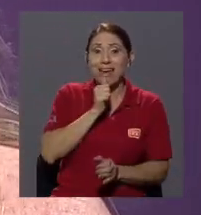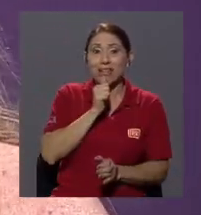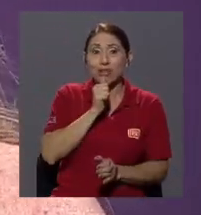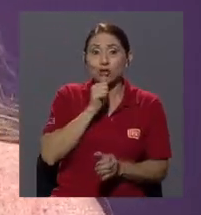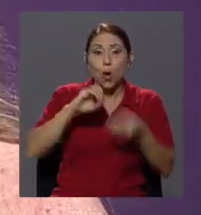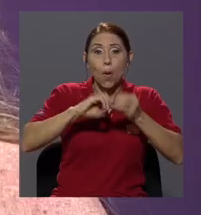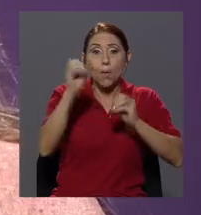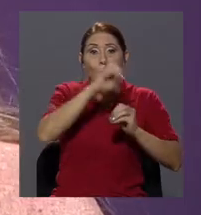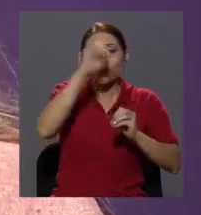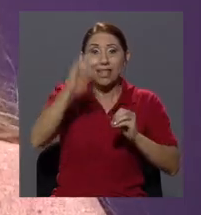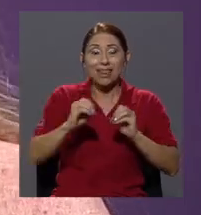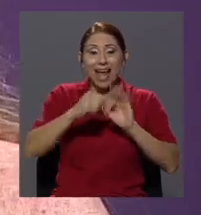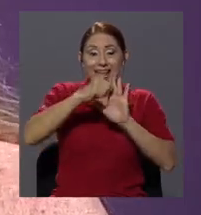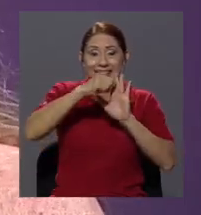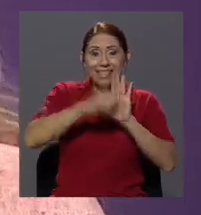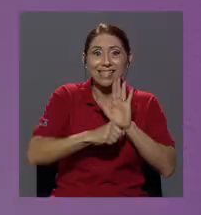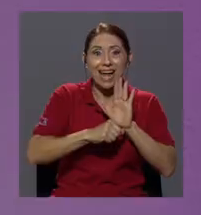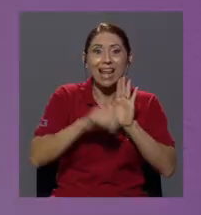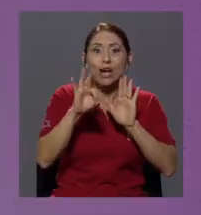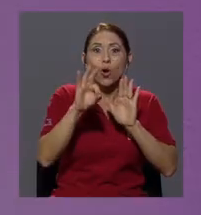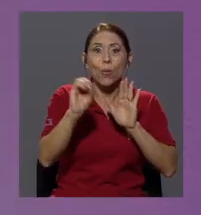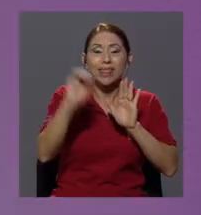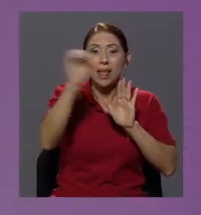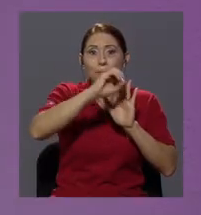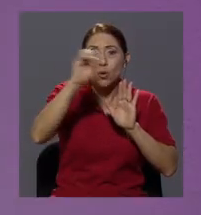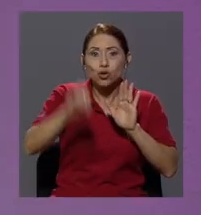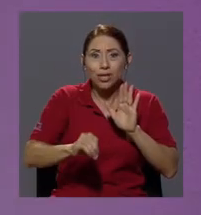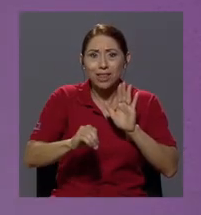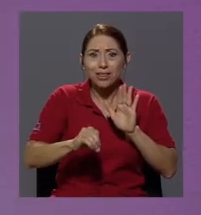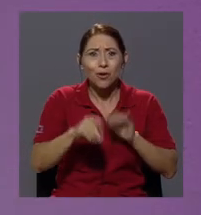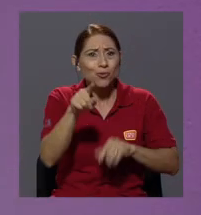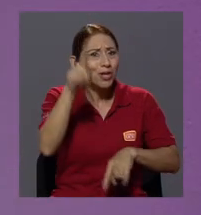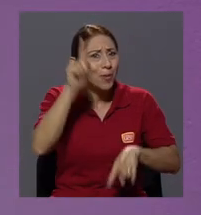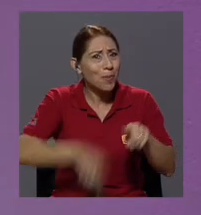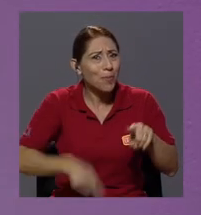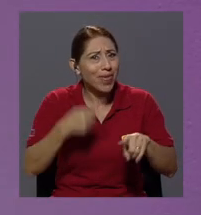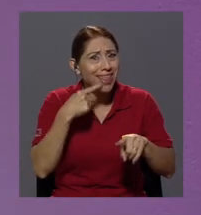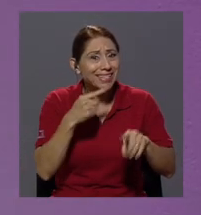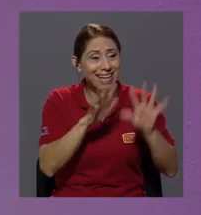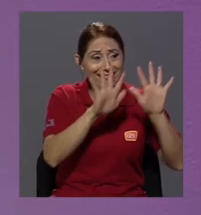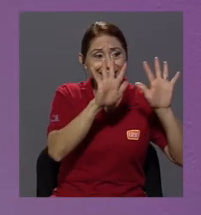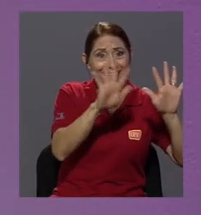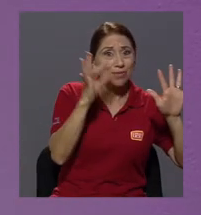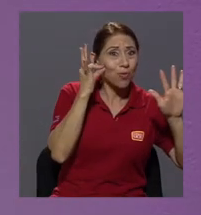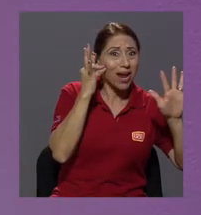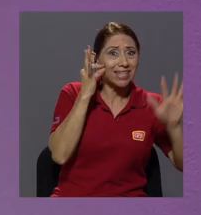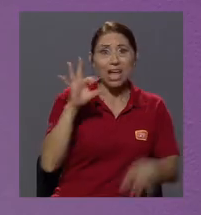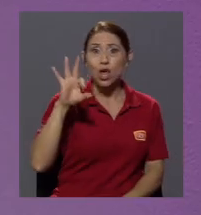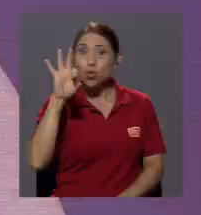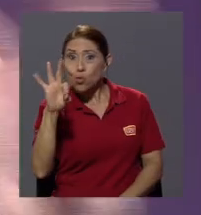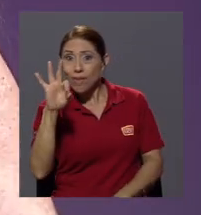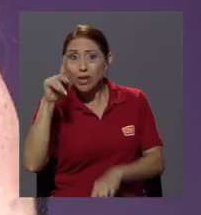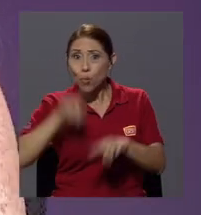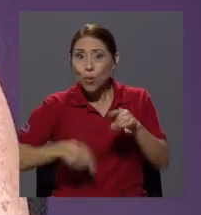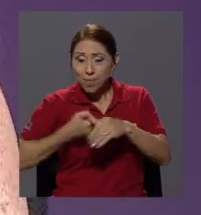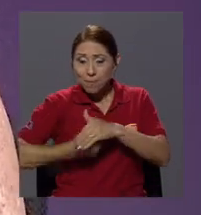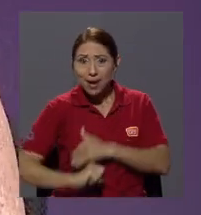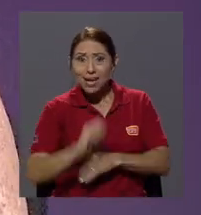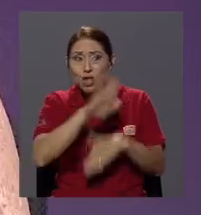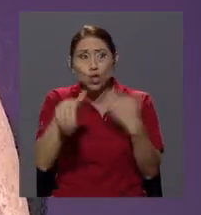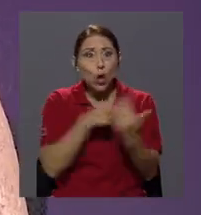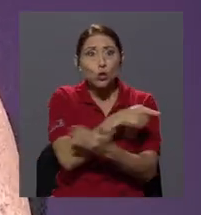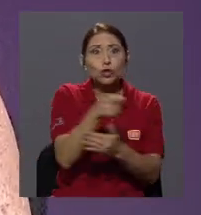cesárea de 90 por ciento usted no puede no me puede decir que nueve de cada diez mujeres no pueden parir que todos son